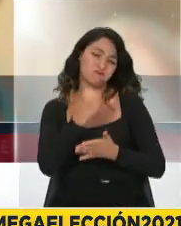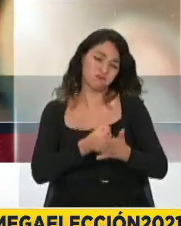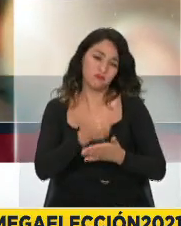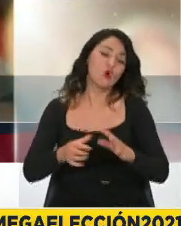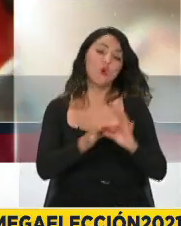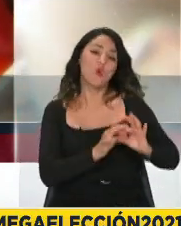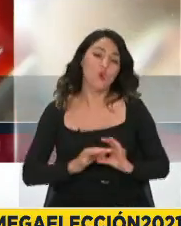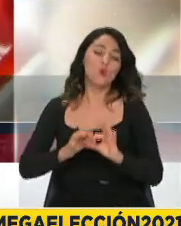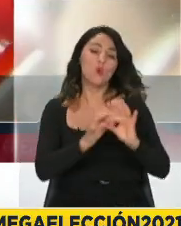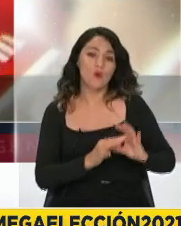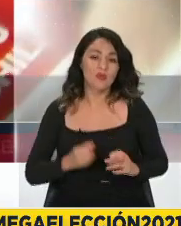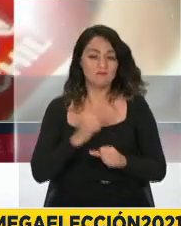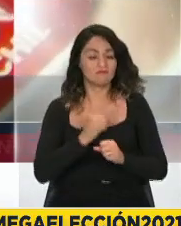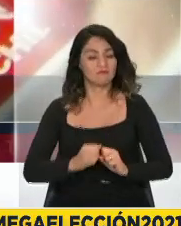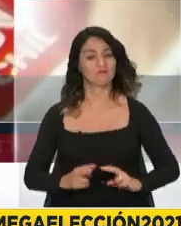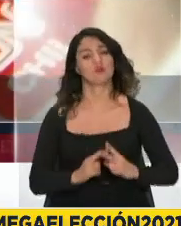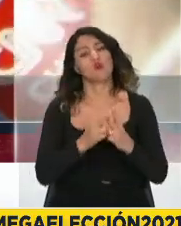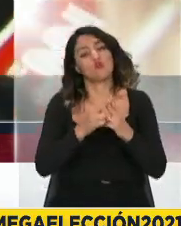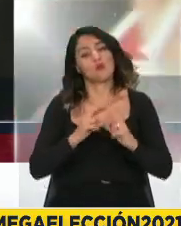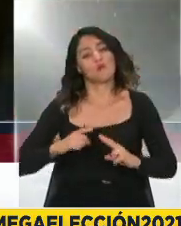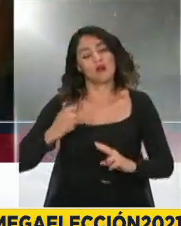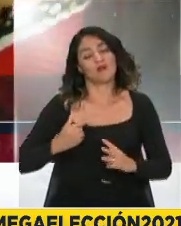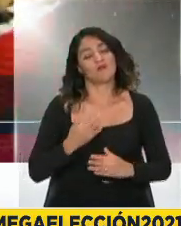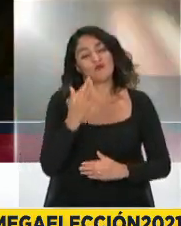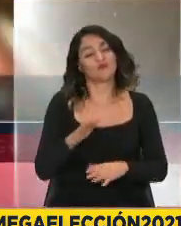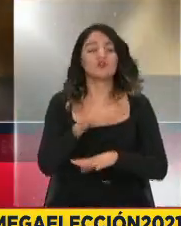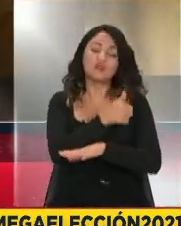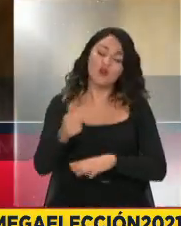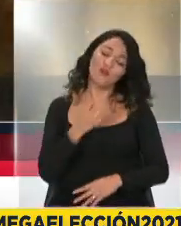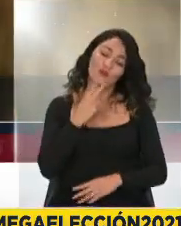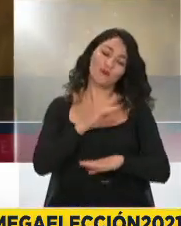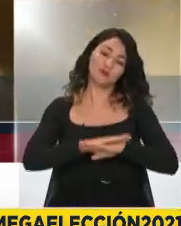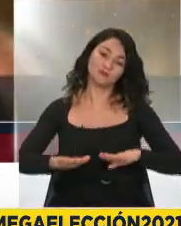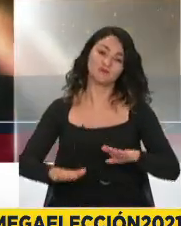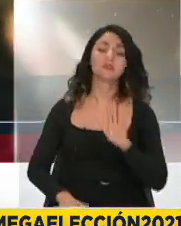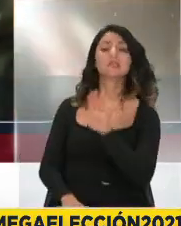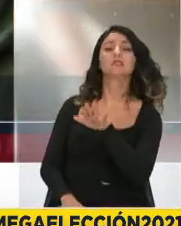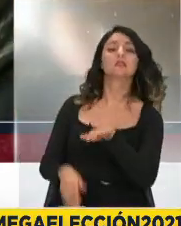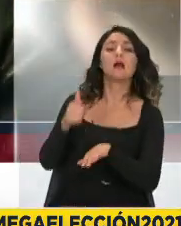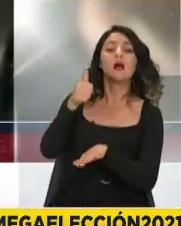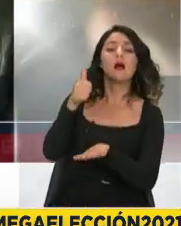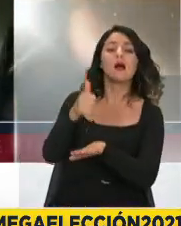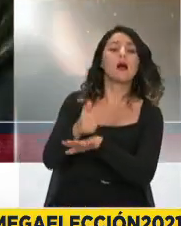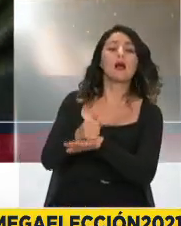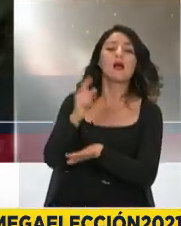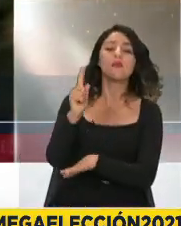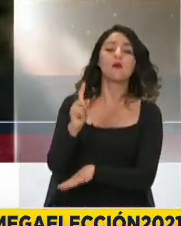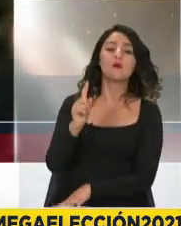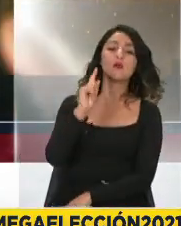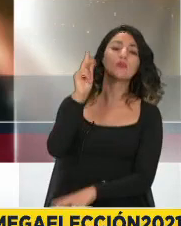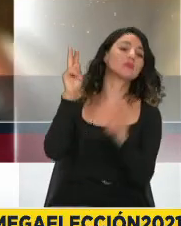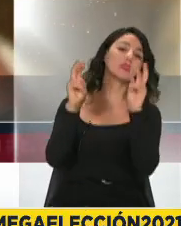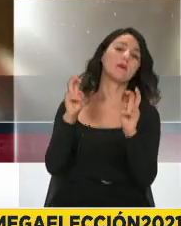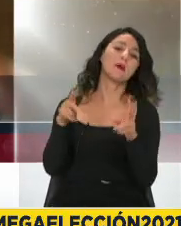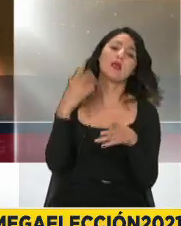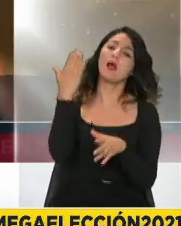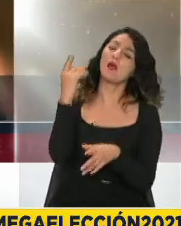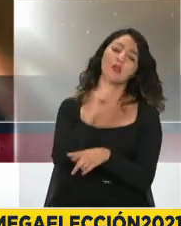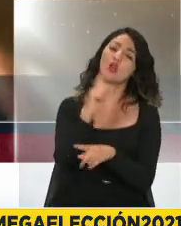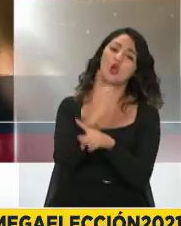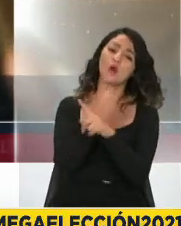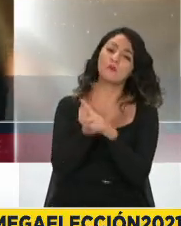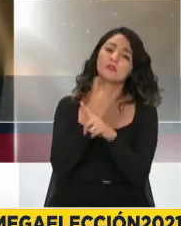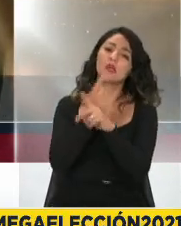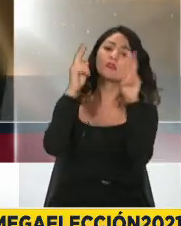Las Condes del futuro y podamos vivir todos tranquilos. Alcalde, también respecto a este tema, solamente uno de los temas que no se ha hablado tiene que